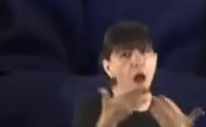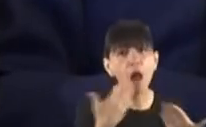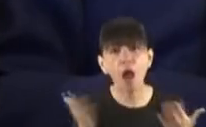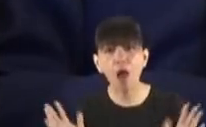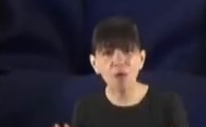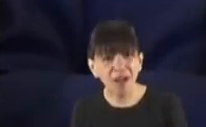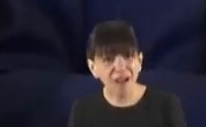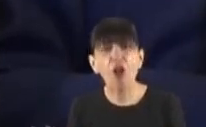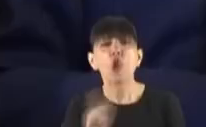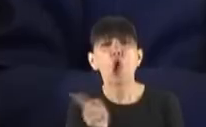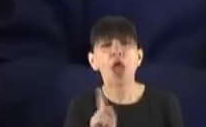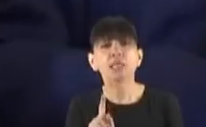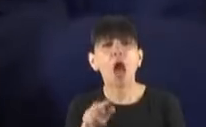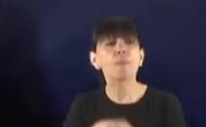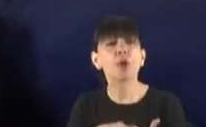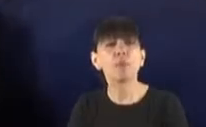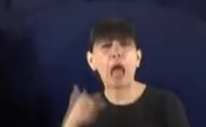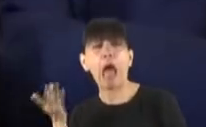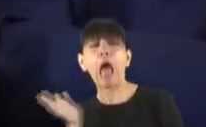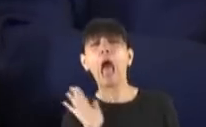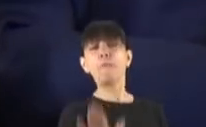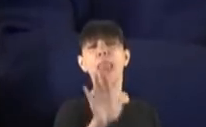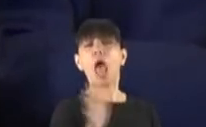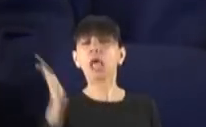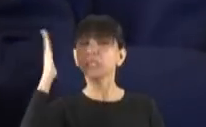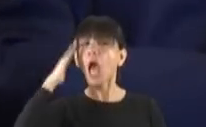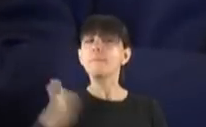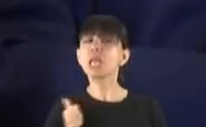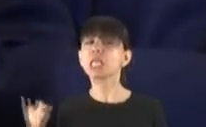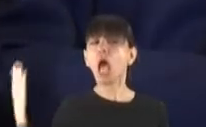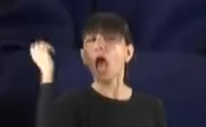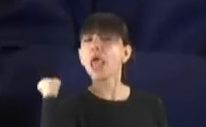que no nos amenazamos militarmente cuando tenemos un conflicto,